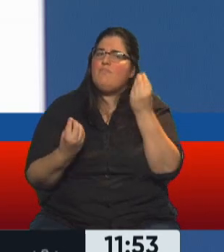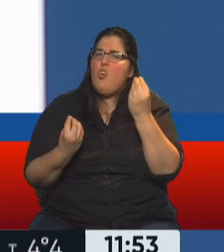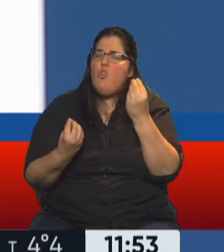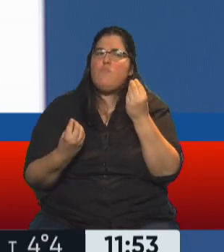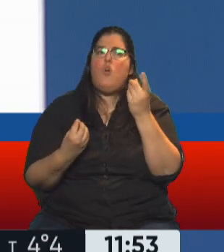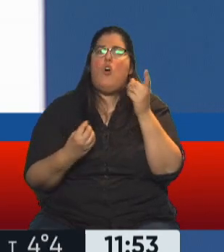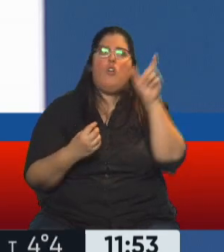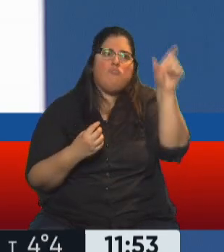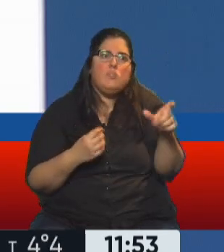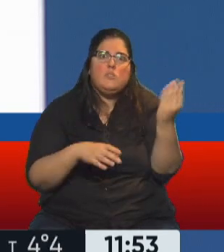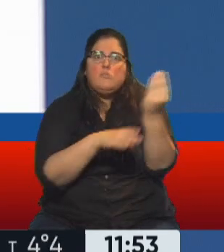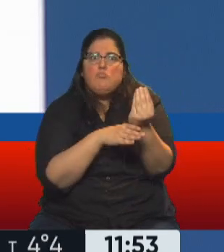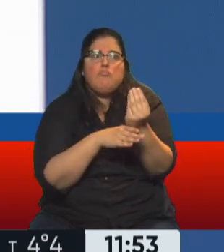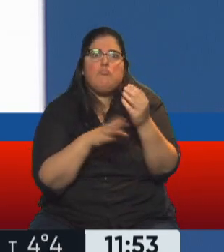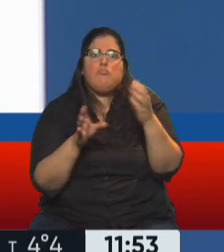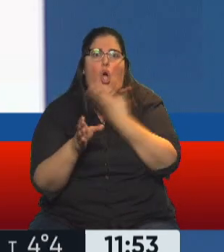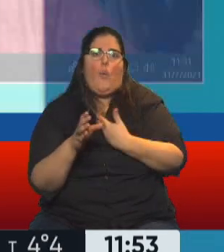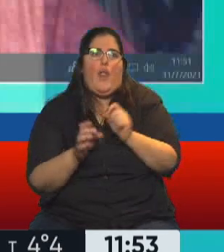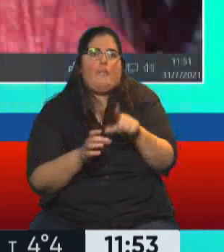jugar en esta conformación del gobierno de Castillo?